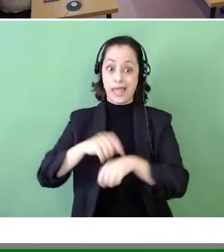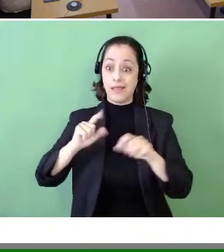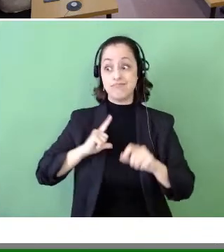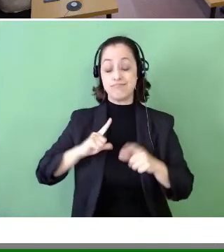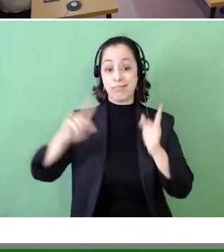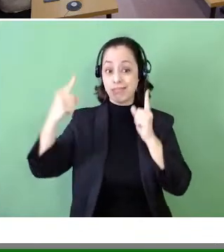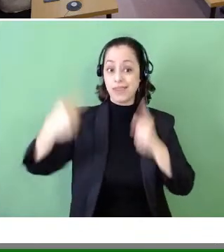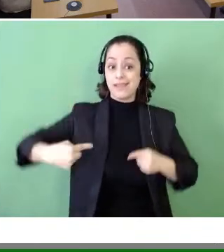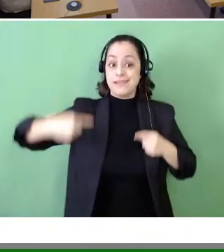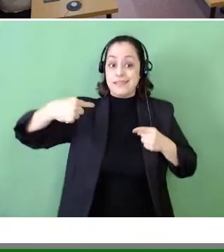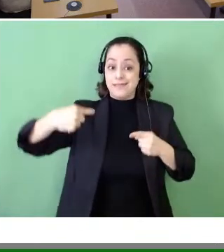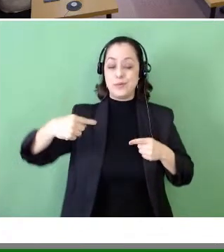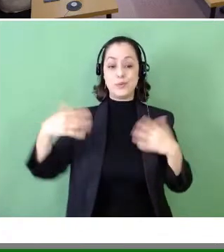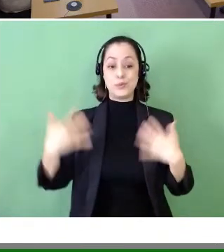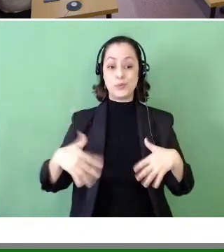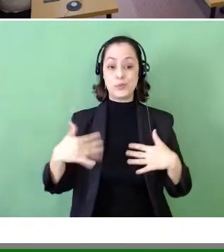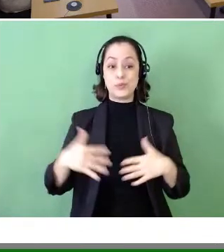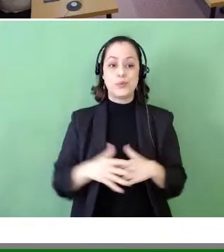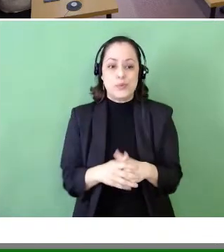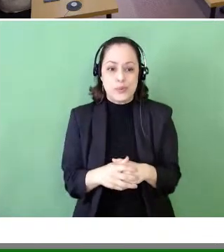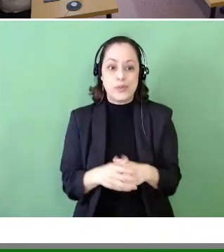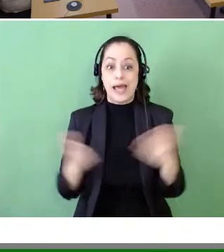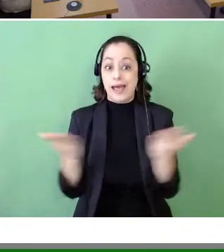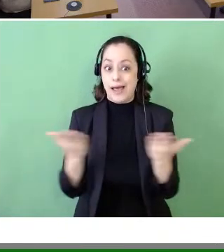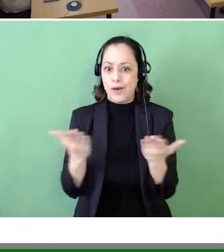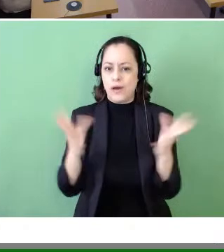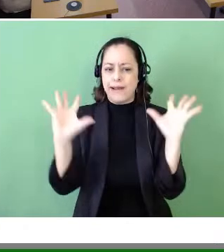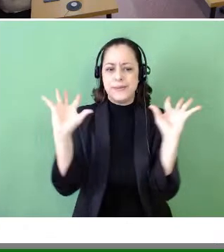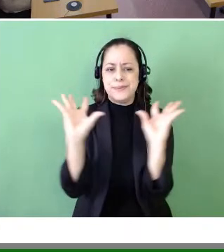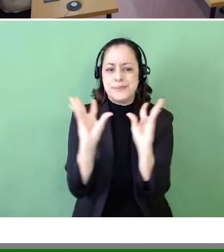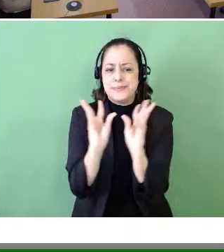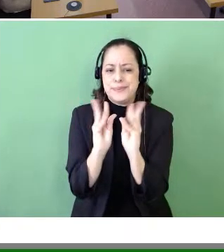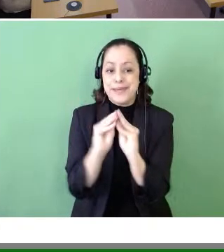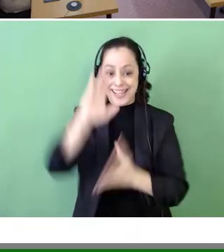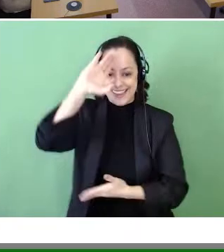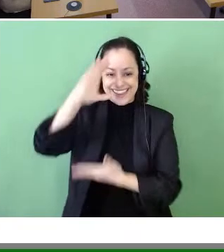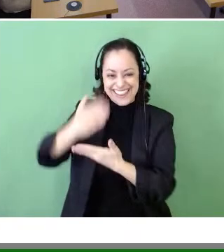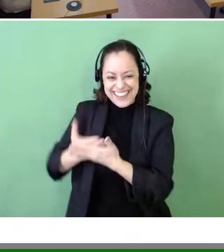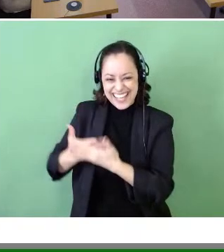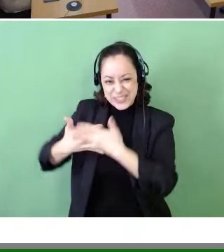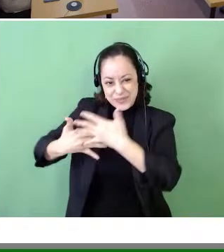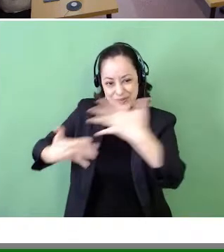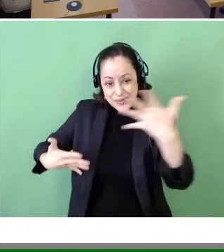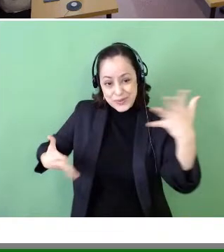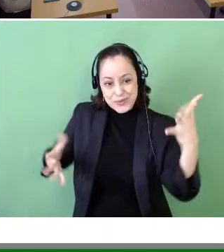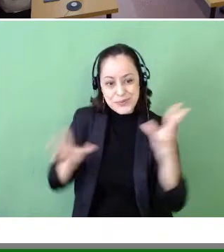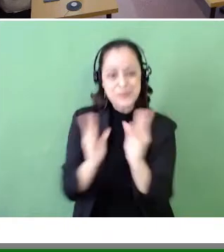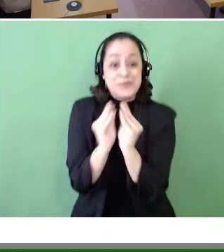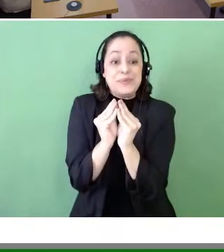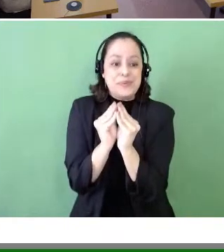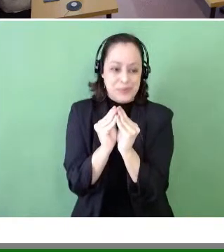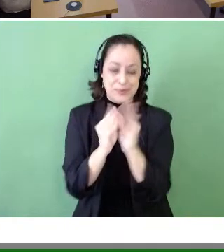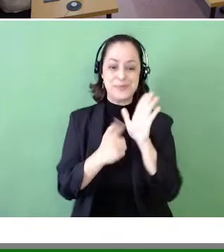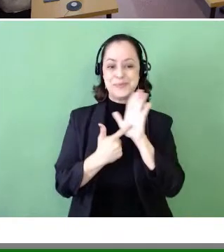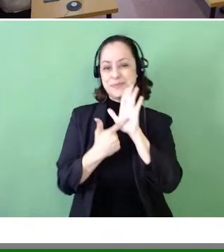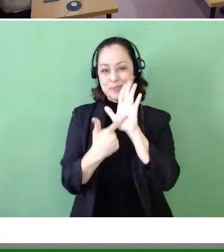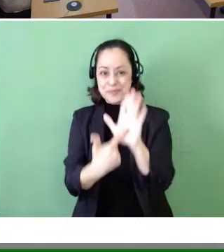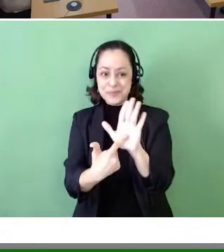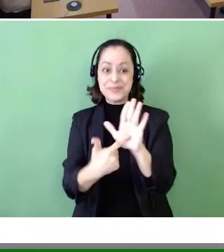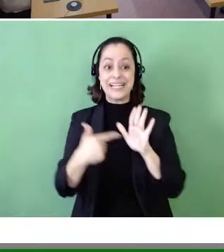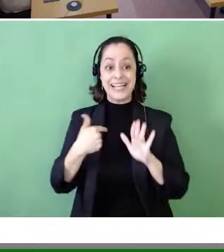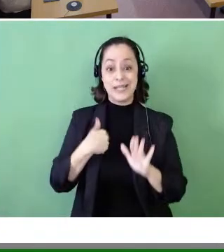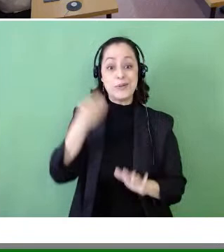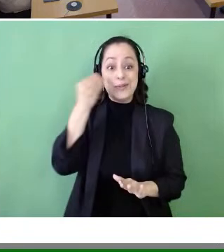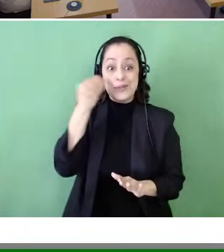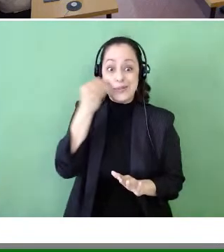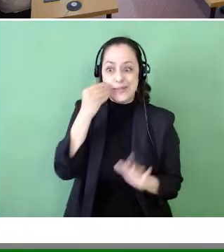desafío para hacer un resumen acerca de toda esta tesis, que está muy grande, pero intentaré ser lo